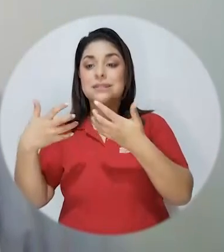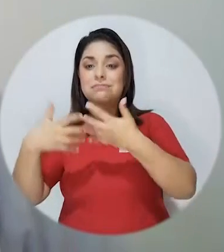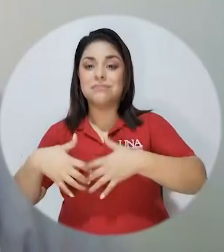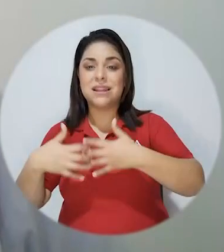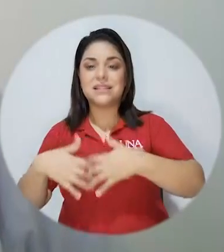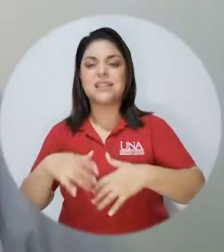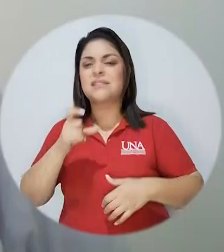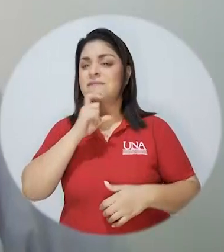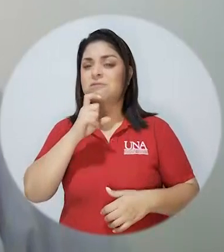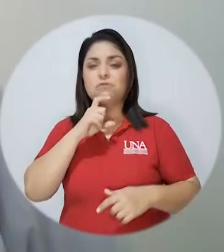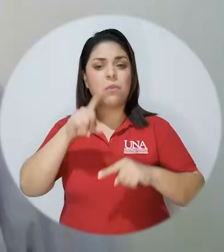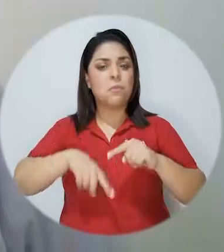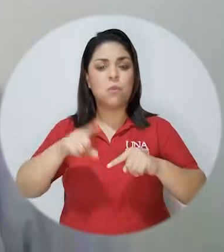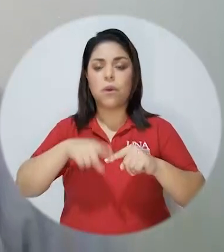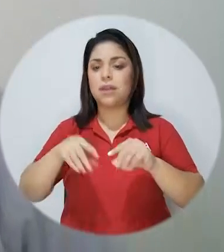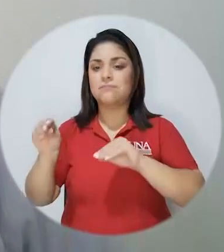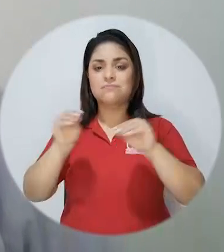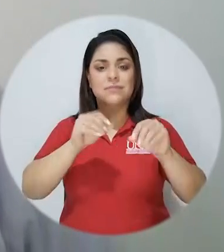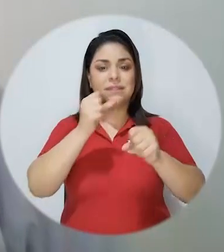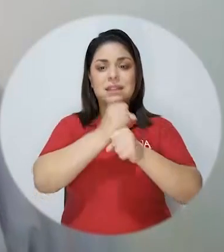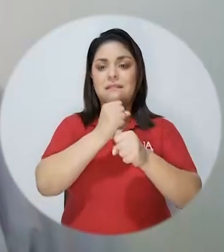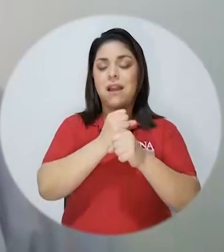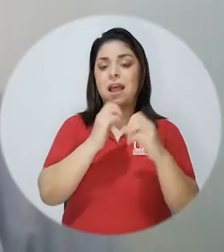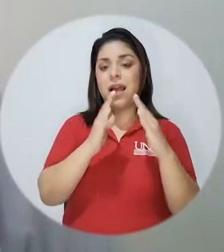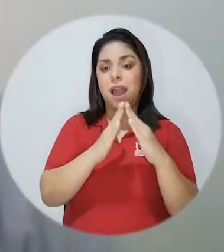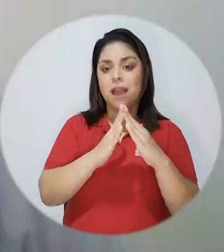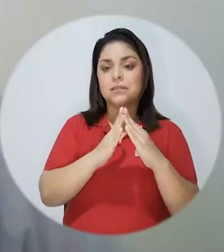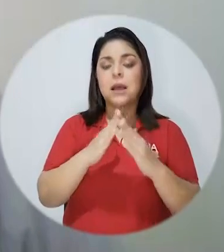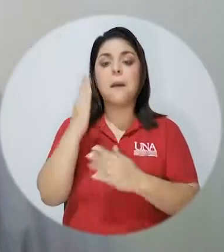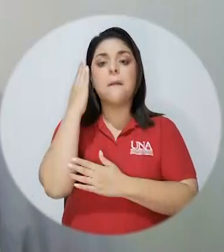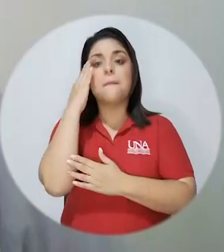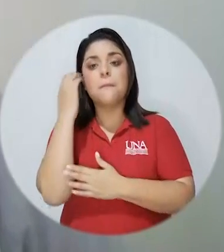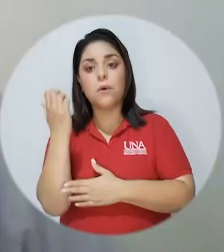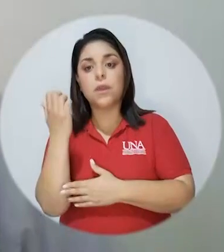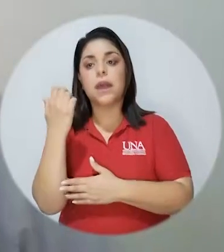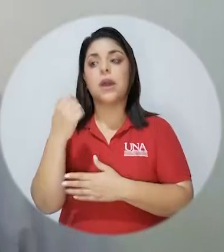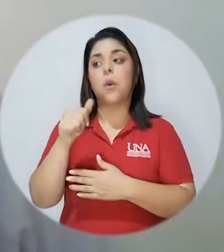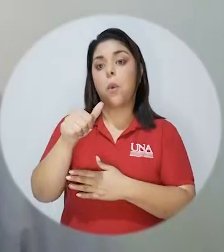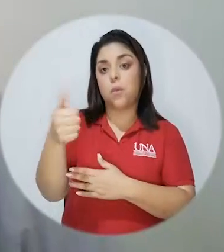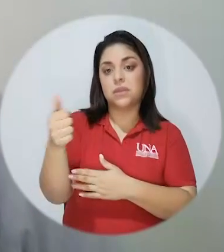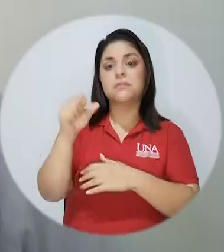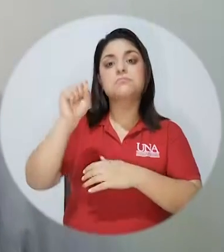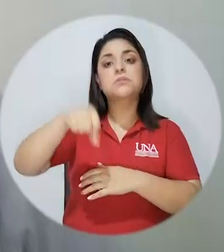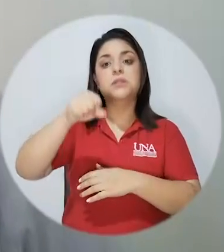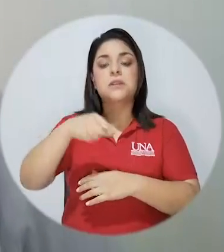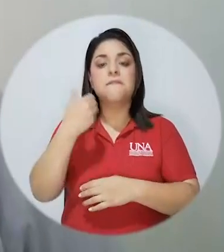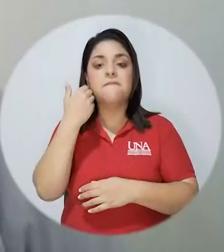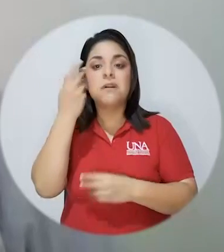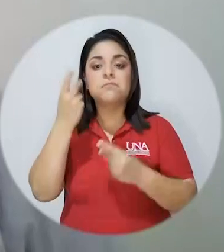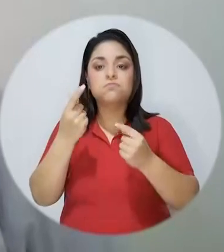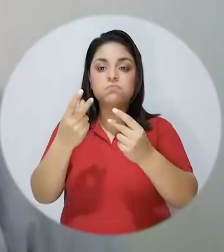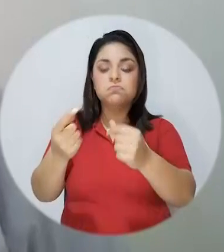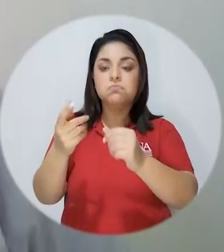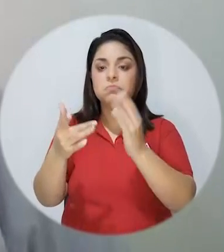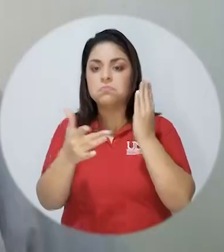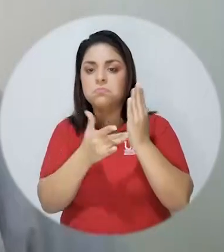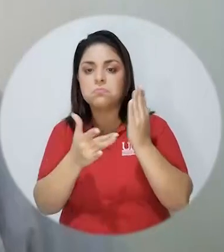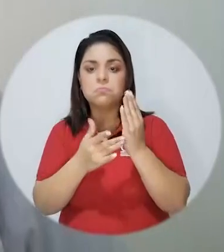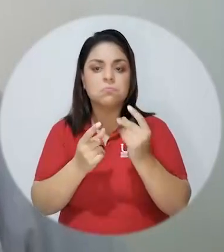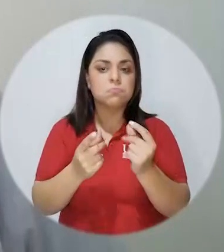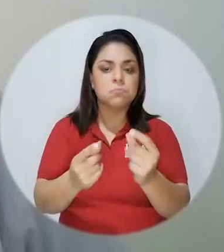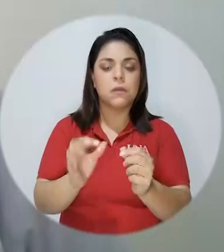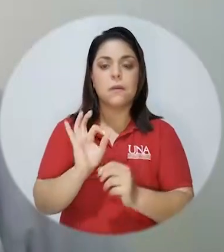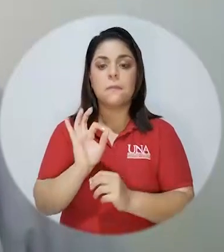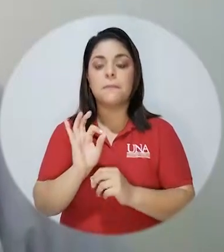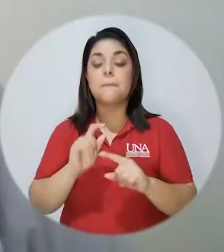han tenido mayor dificultad y empresas que también han tenido mayor dificultad por su nivel de automatización, de digitalización, pero ha